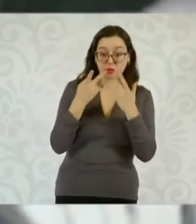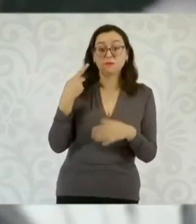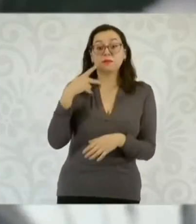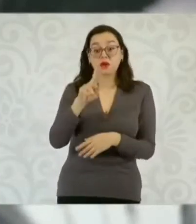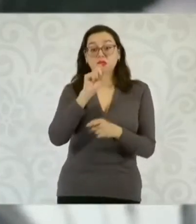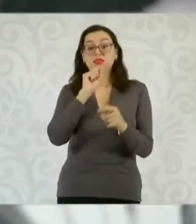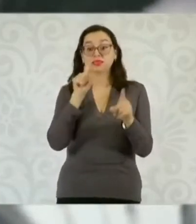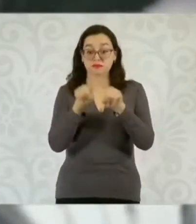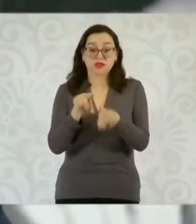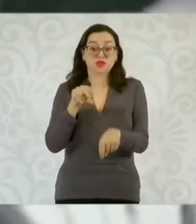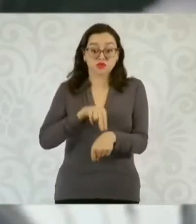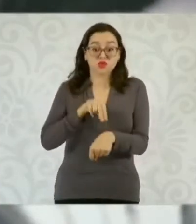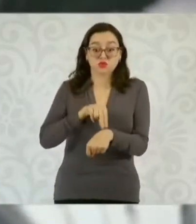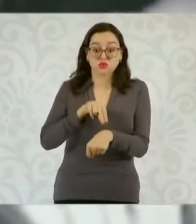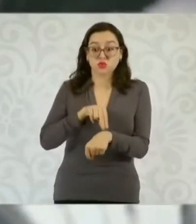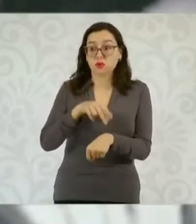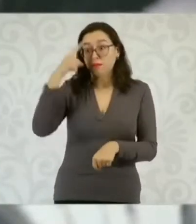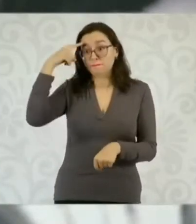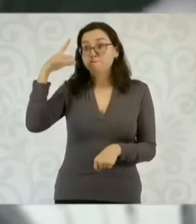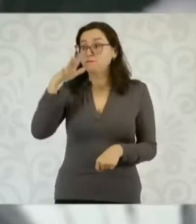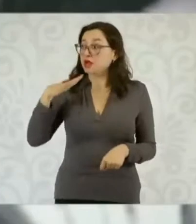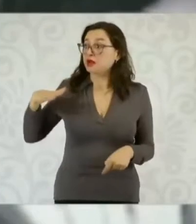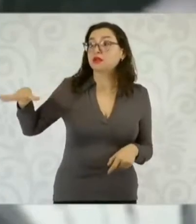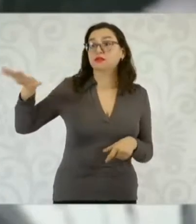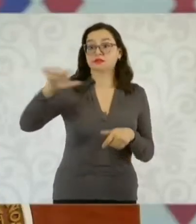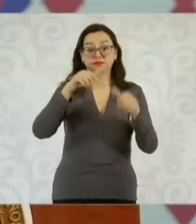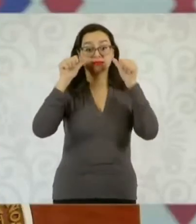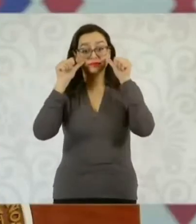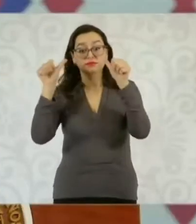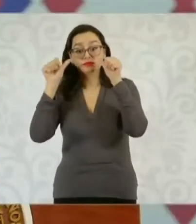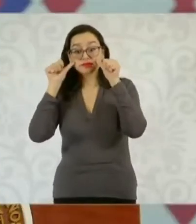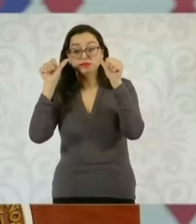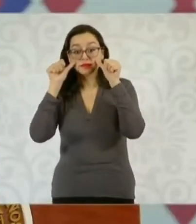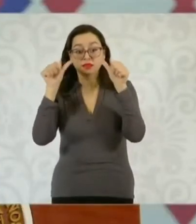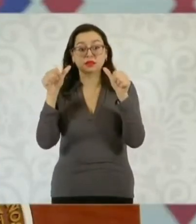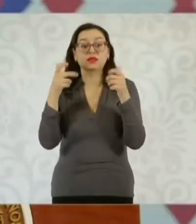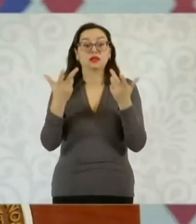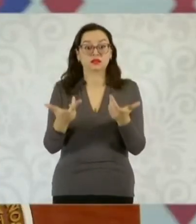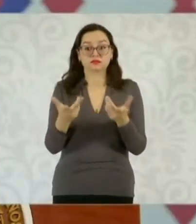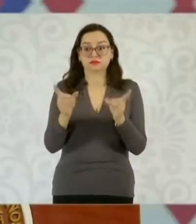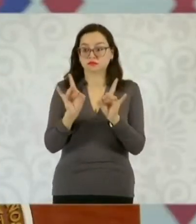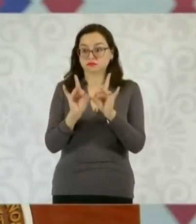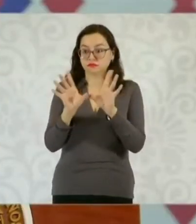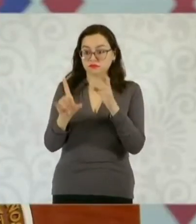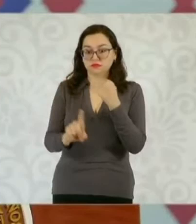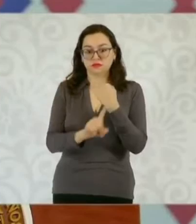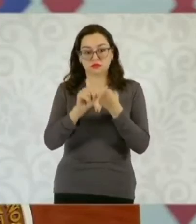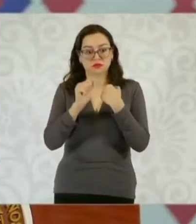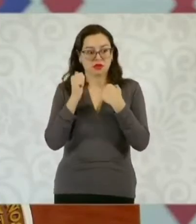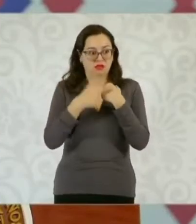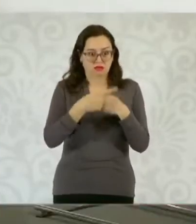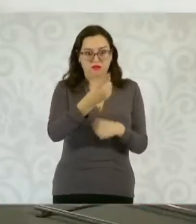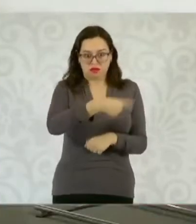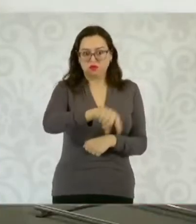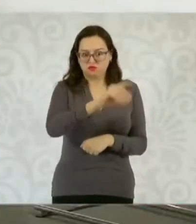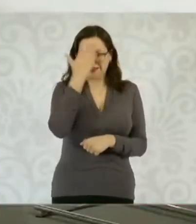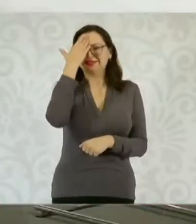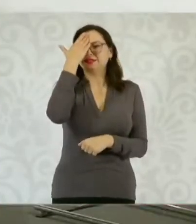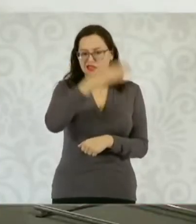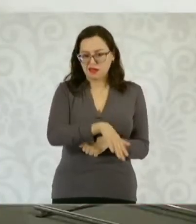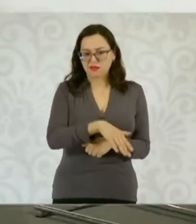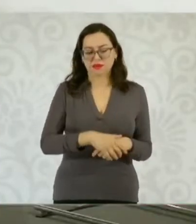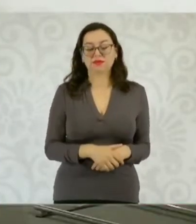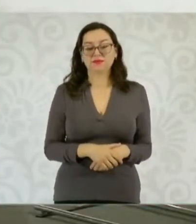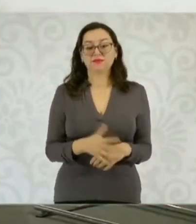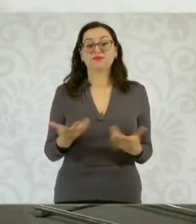una parte crítica de la fuerza laboral que tiene el sector salud para resolver las necesidades de los pacientes en todo el país. Y